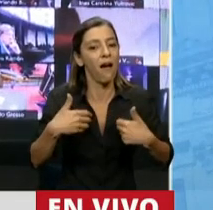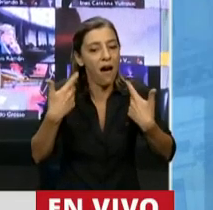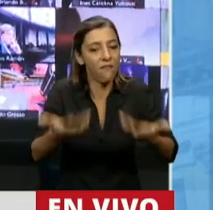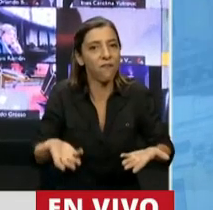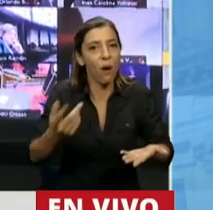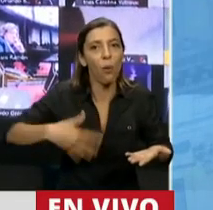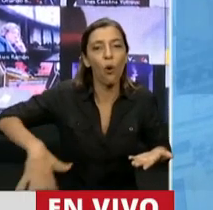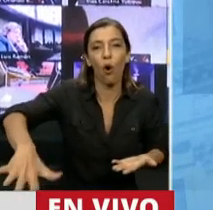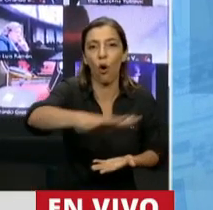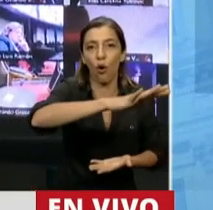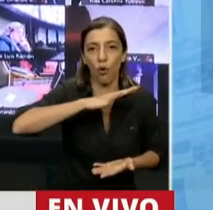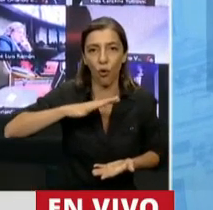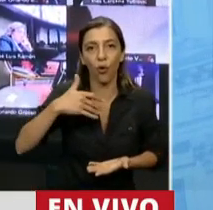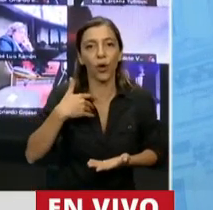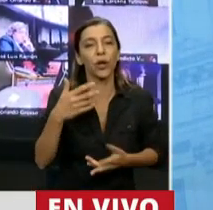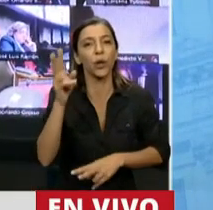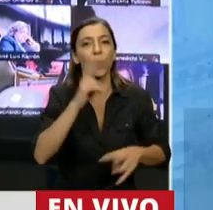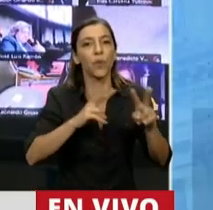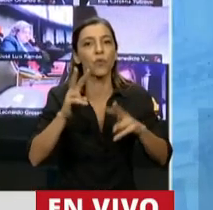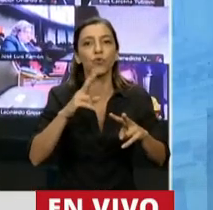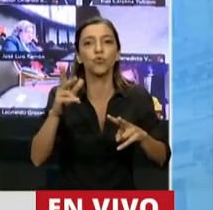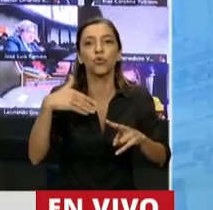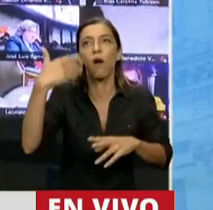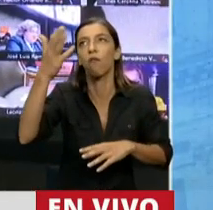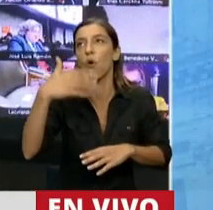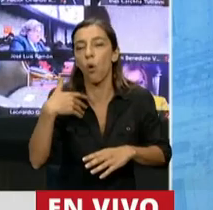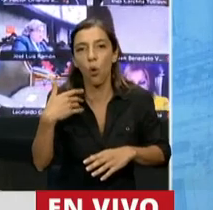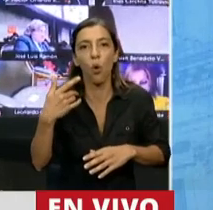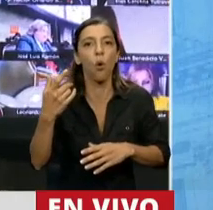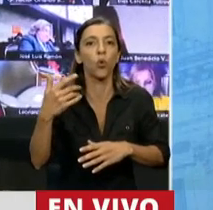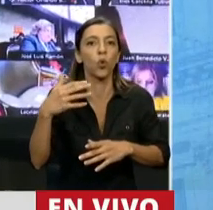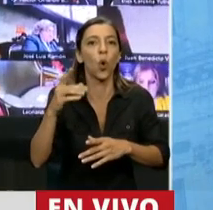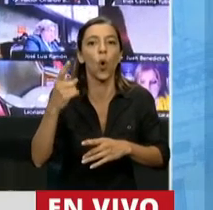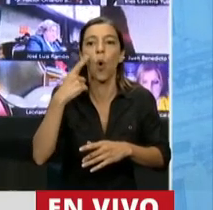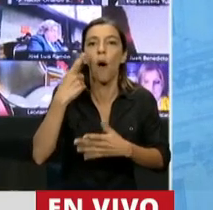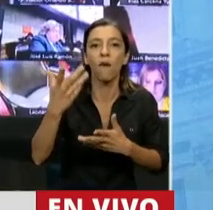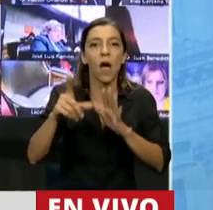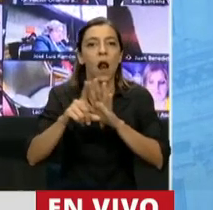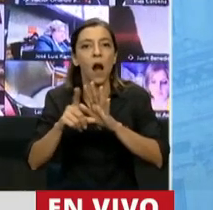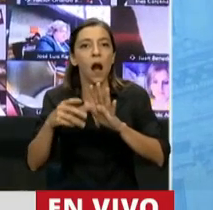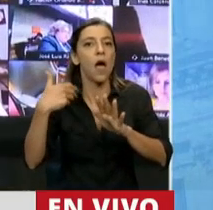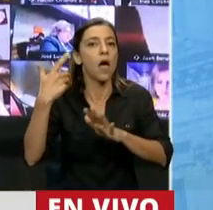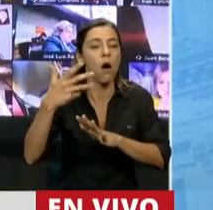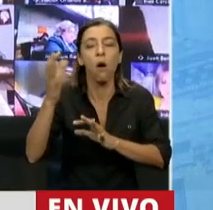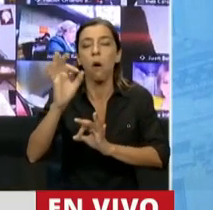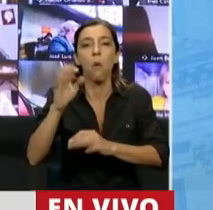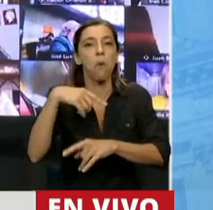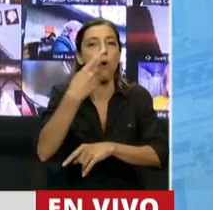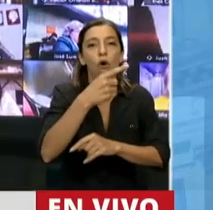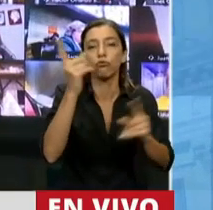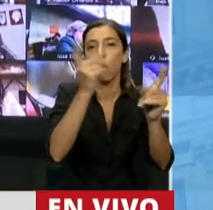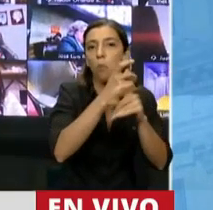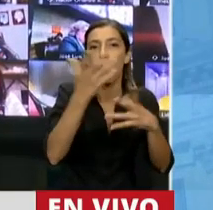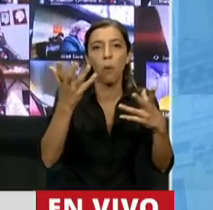no entrar en problemas mayores para gente que se ve